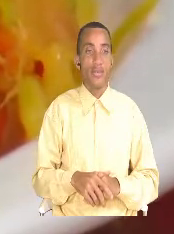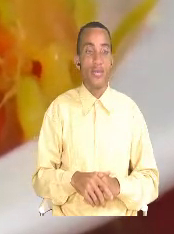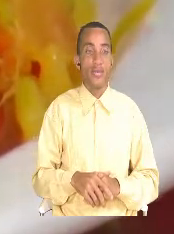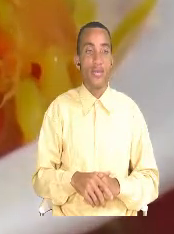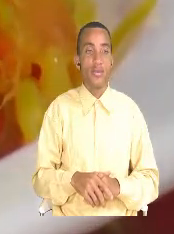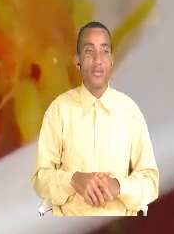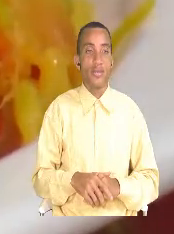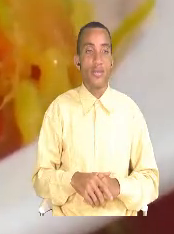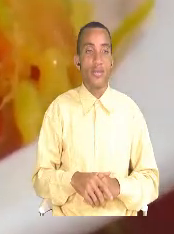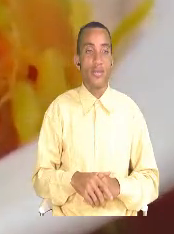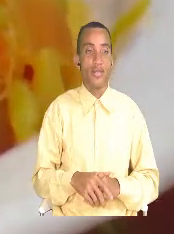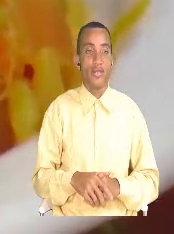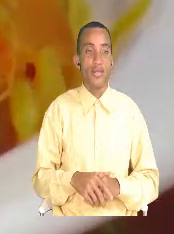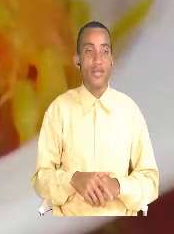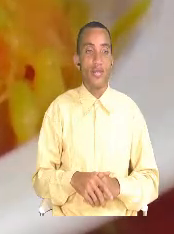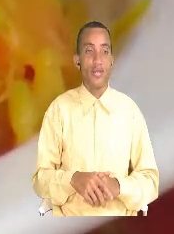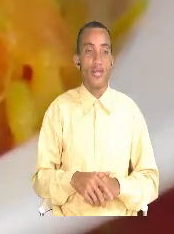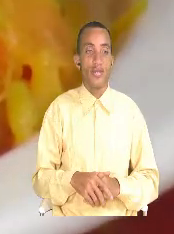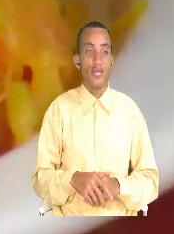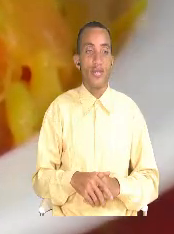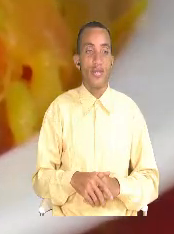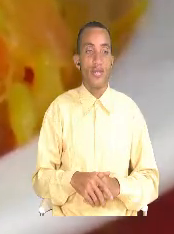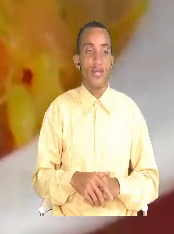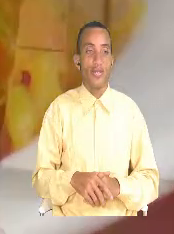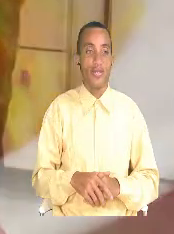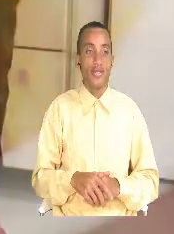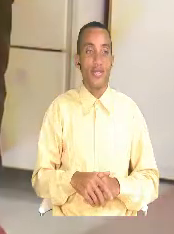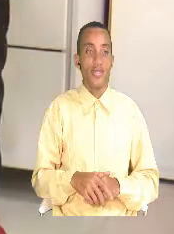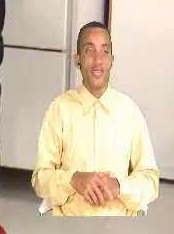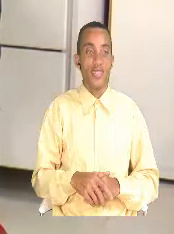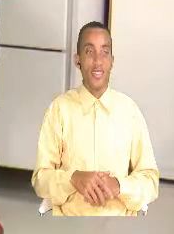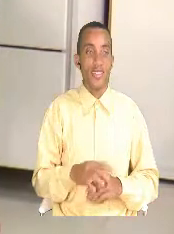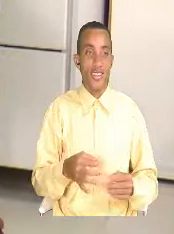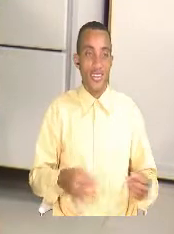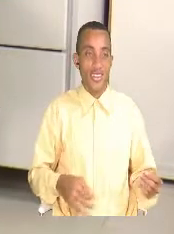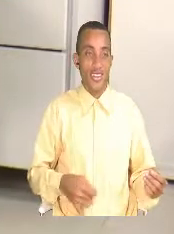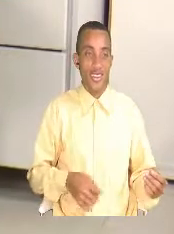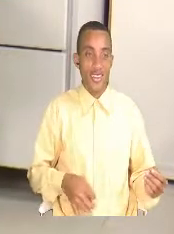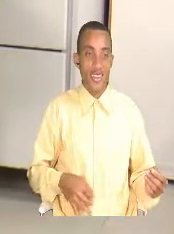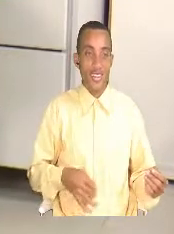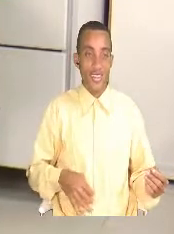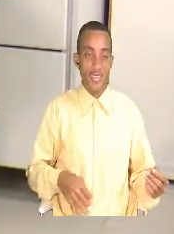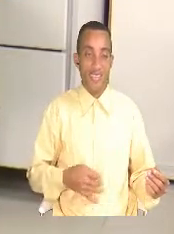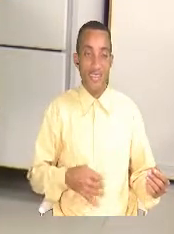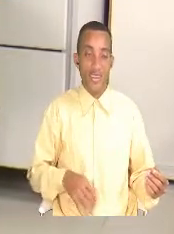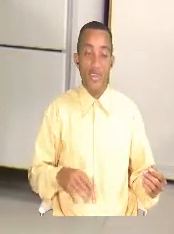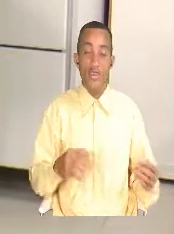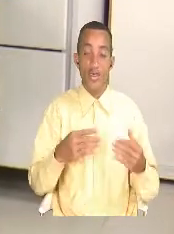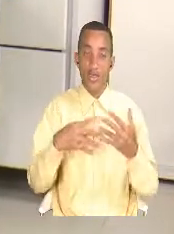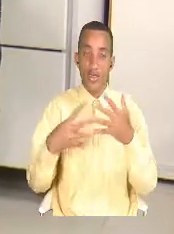Pedir de boca. Vean, un nuevo ritmo para nuestro programa.